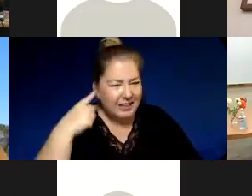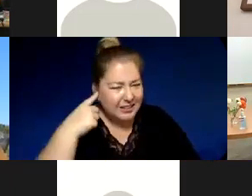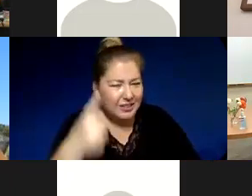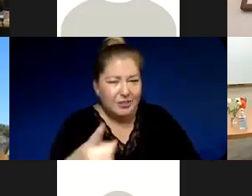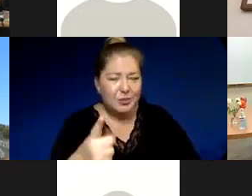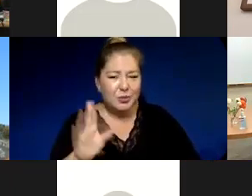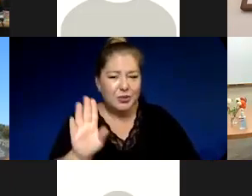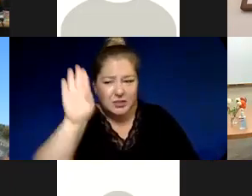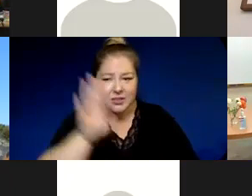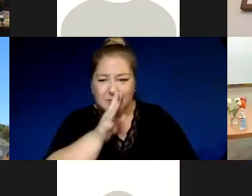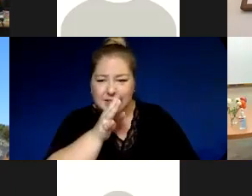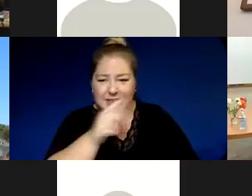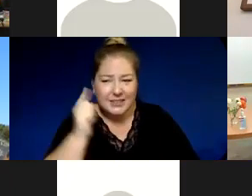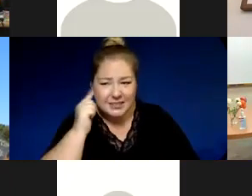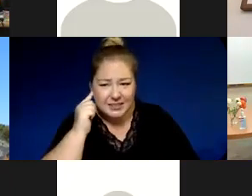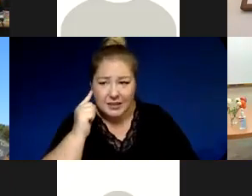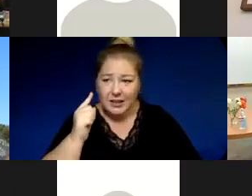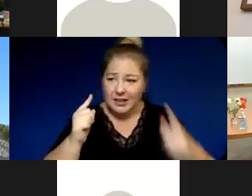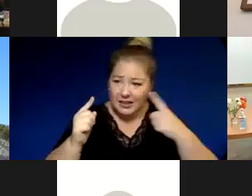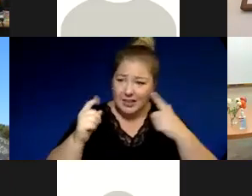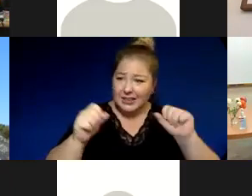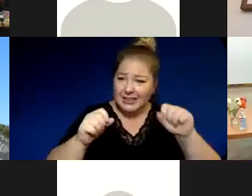Mary, ¿está allí? ¿Me oyen?